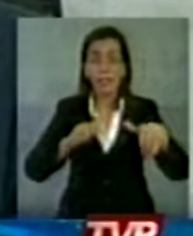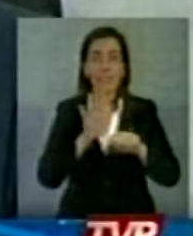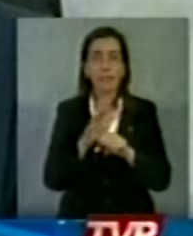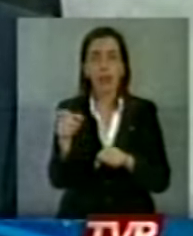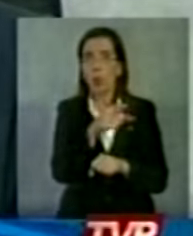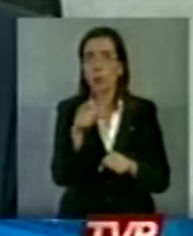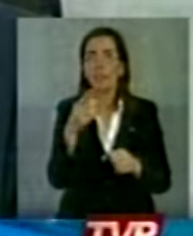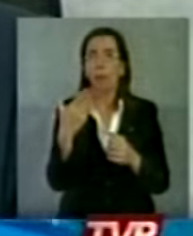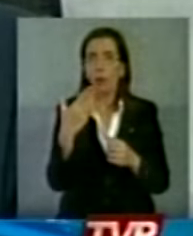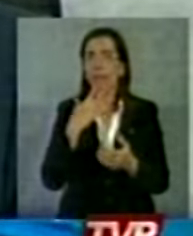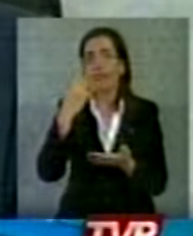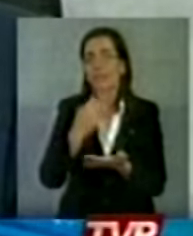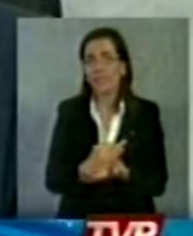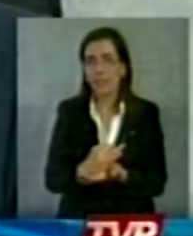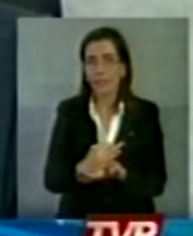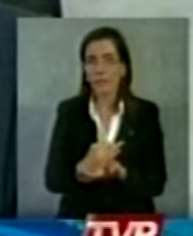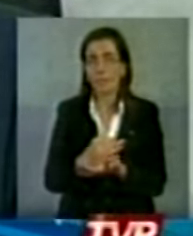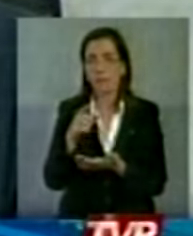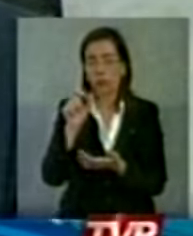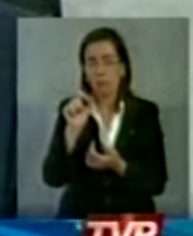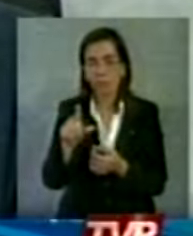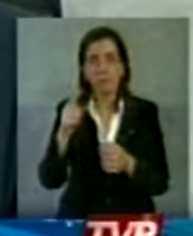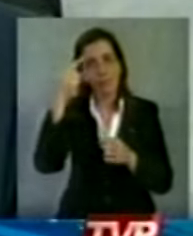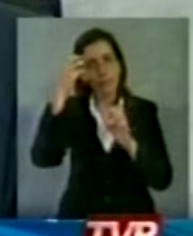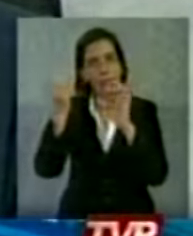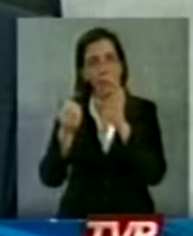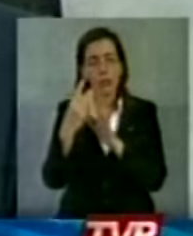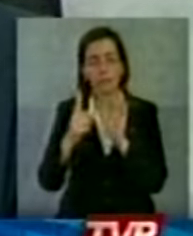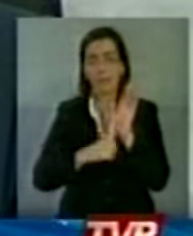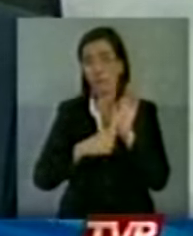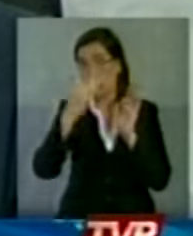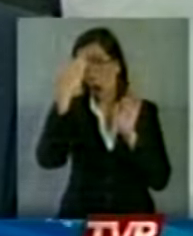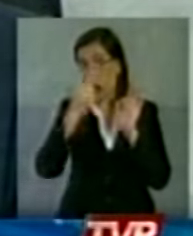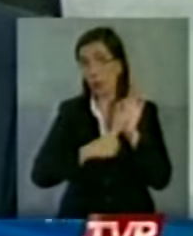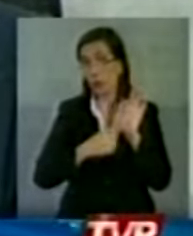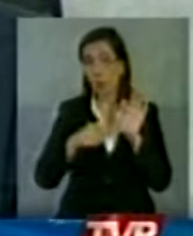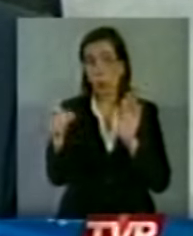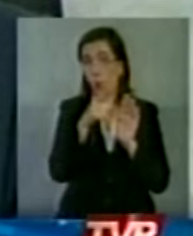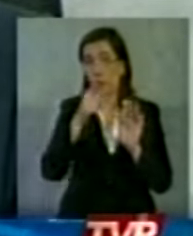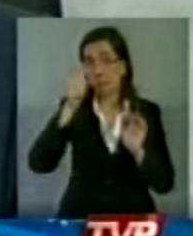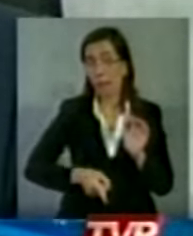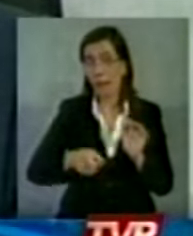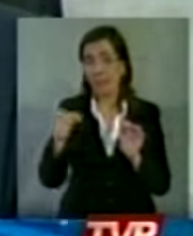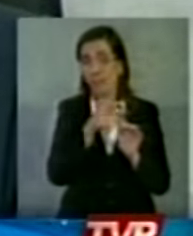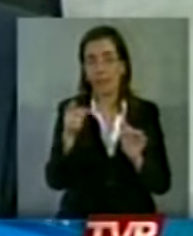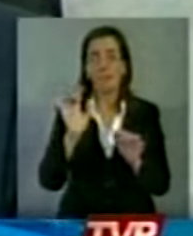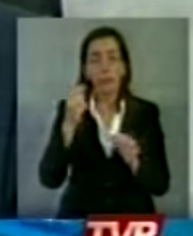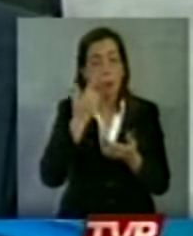el ámbito primero diseñado por nuestra Constitución para expresar las